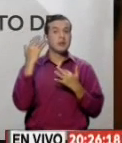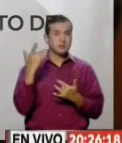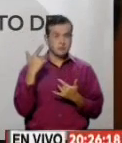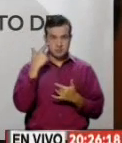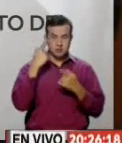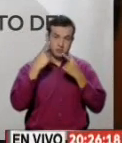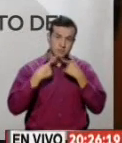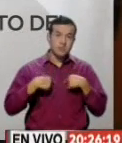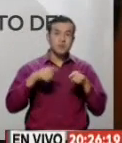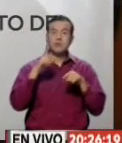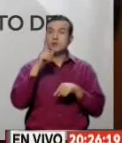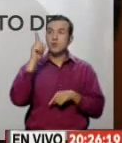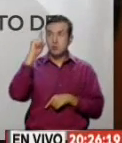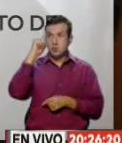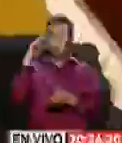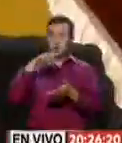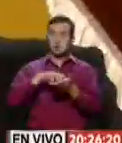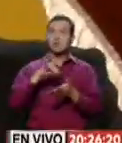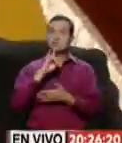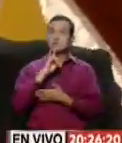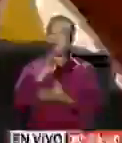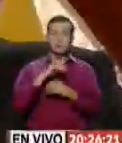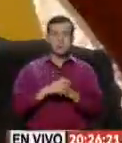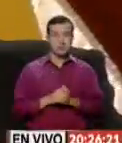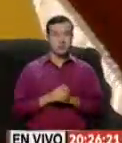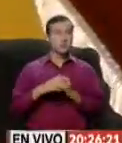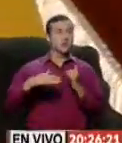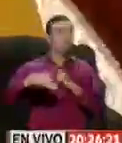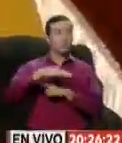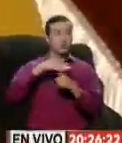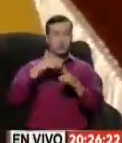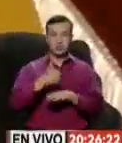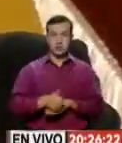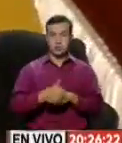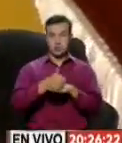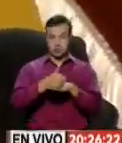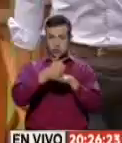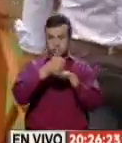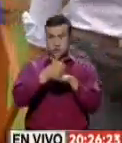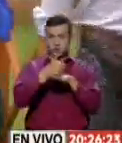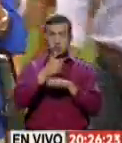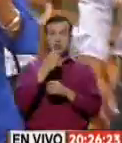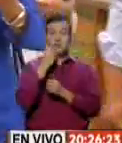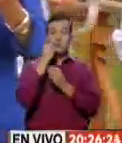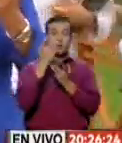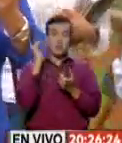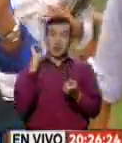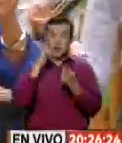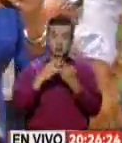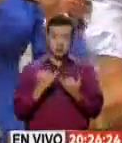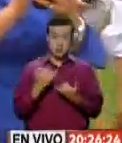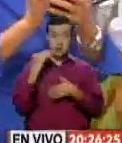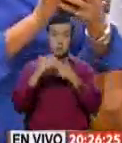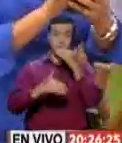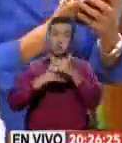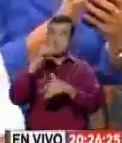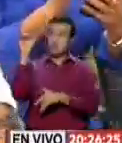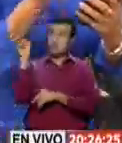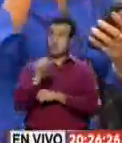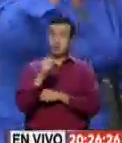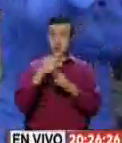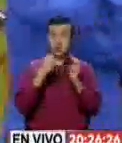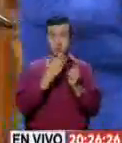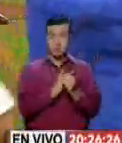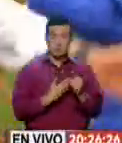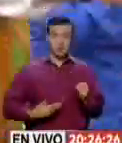de un pronunciamiento del Estado requerido. En este contexto, la titular de la Corte explicó que no existe un proceso de extradición para el